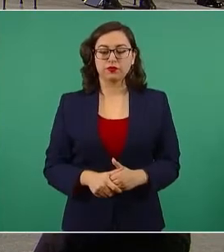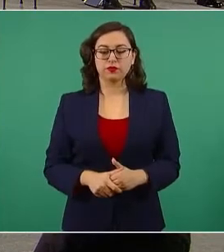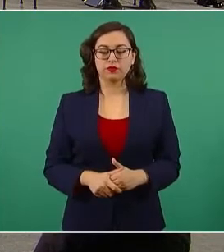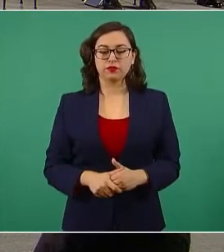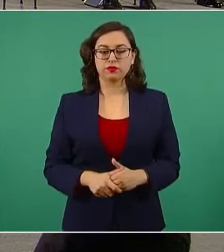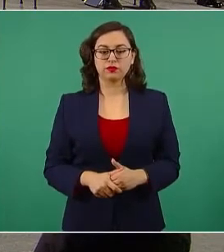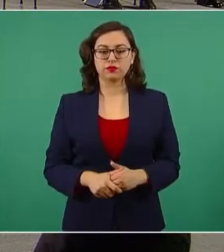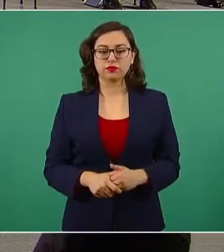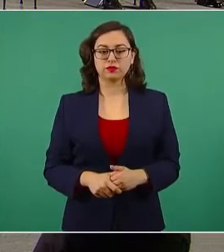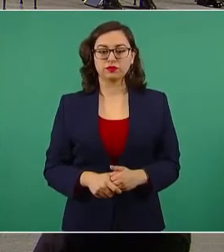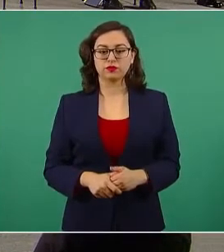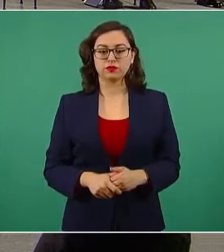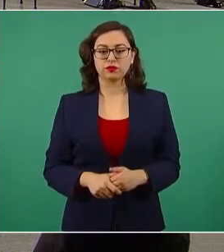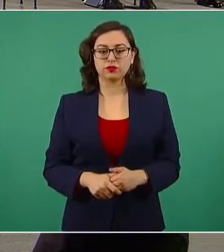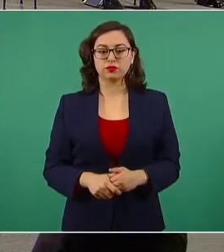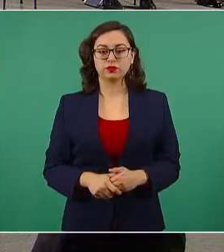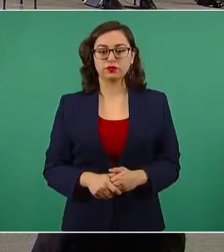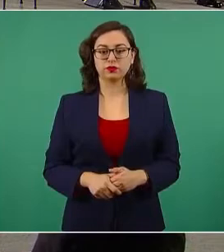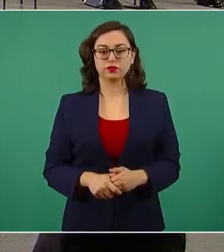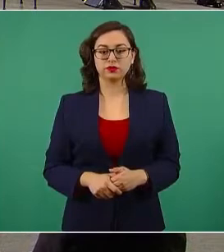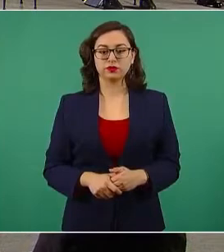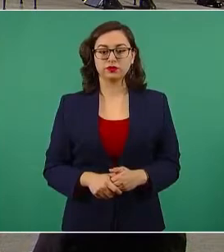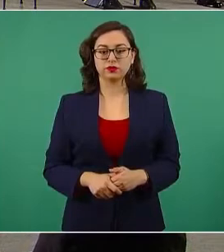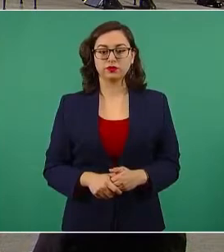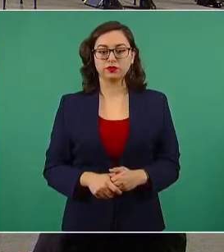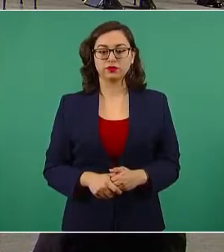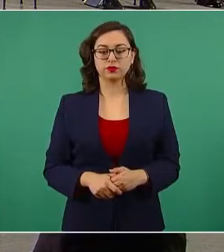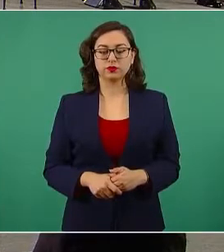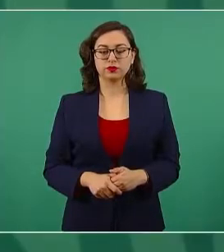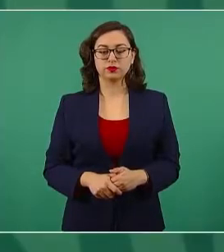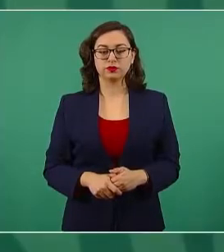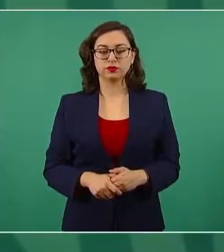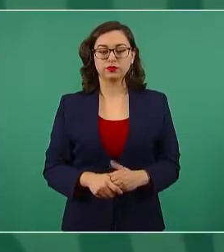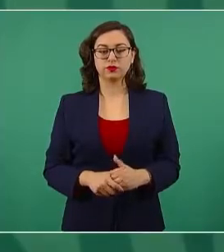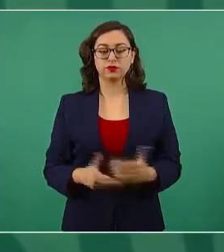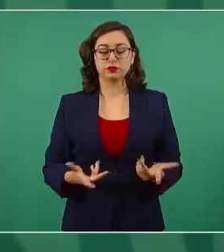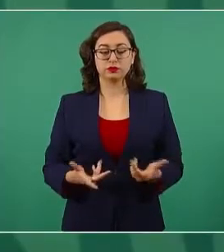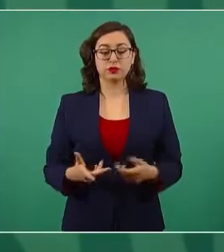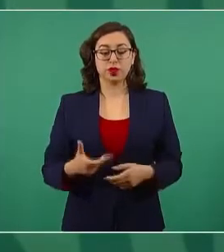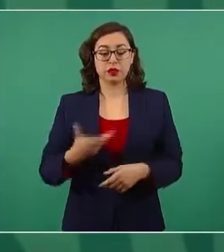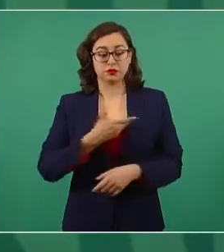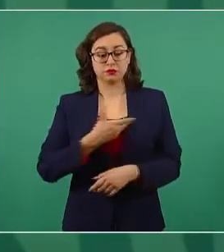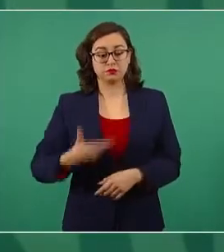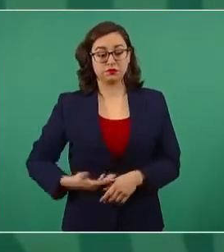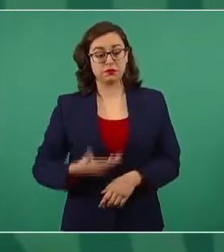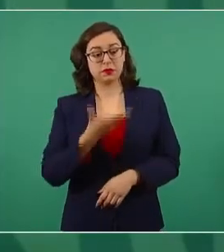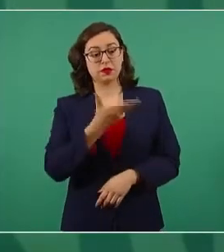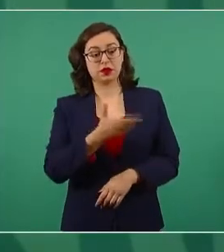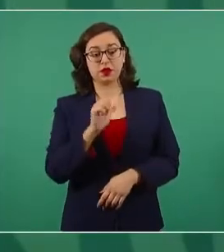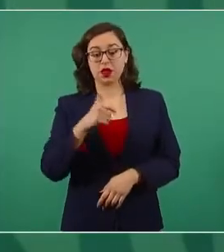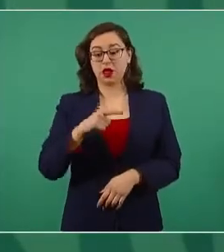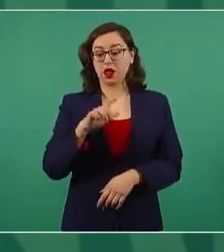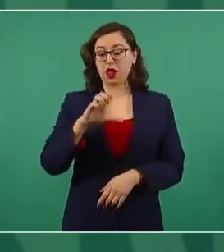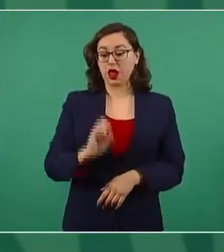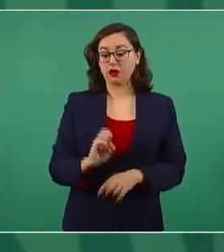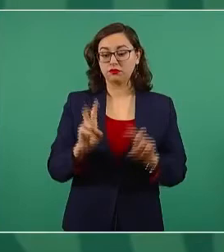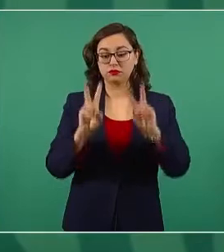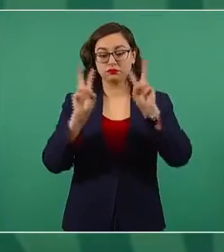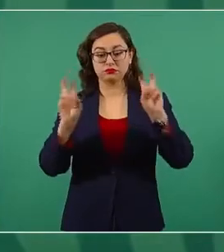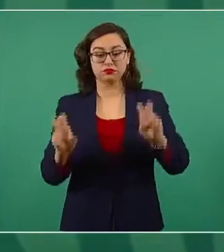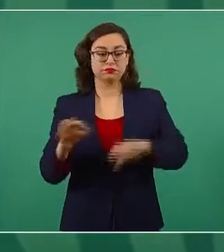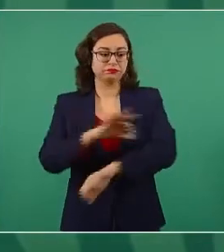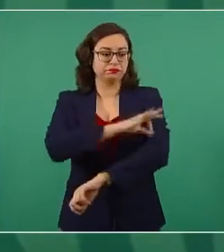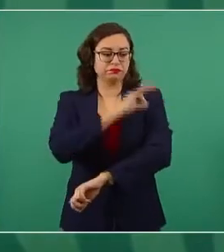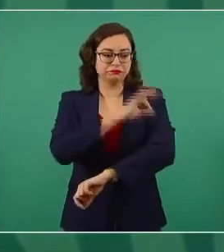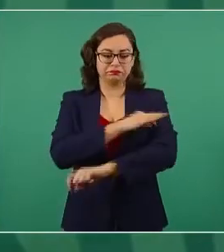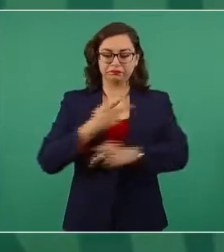Como es bien sabido, la política de vacunación dirigida por el presidente, el licenciado Andrés Manuel López Obrador, nos